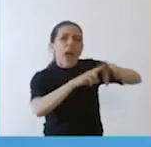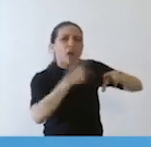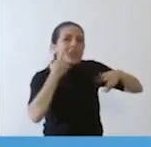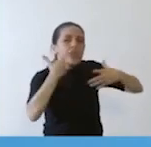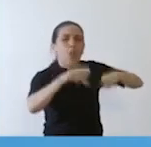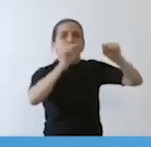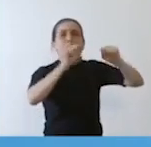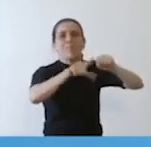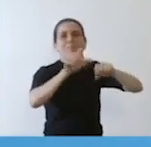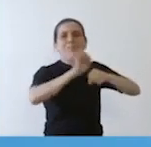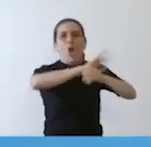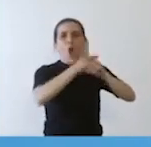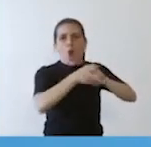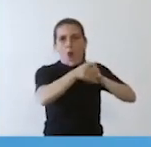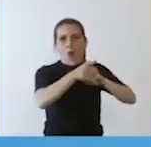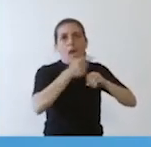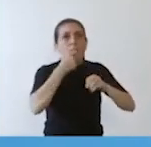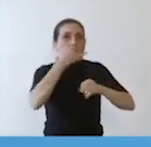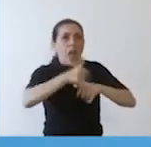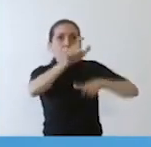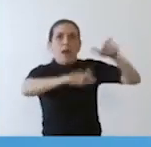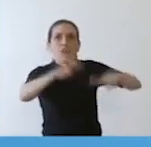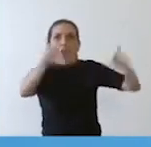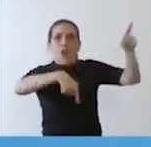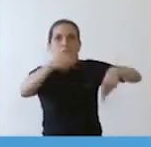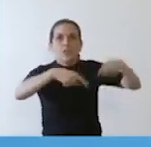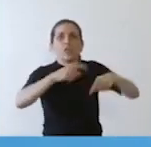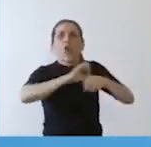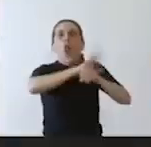el diagnóstico de enfermedades respiratorias, no solamente el